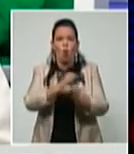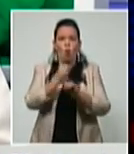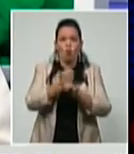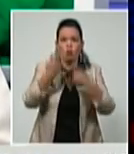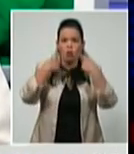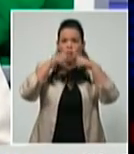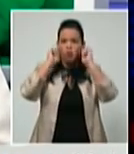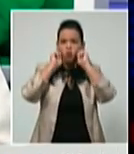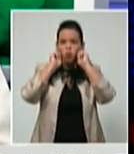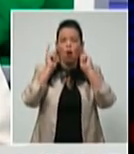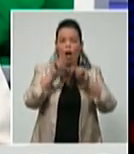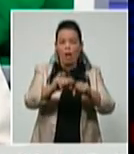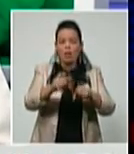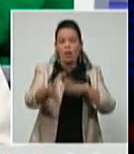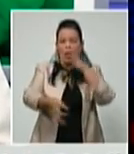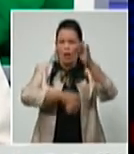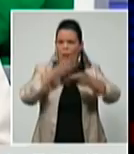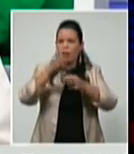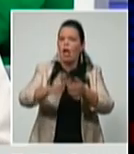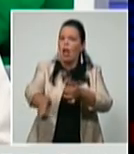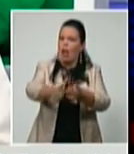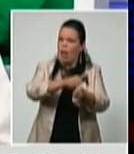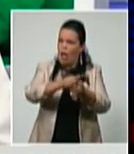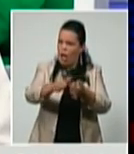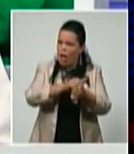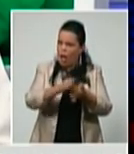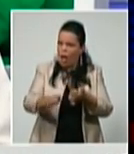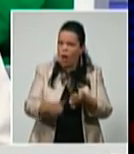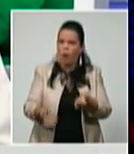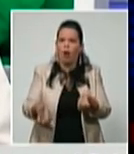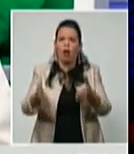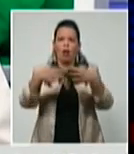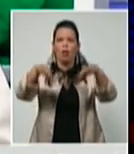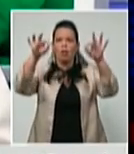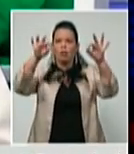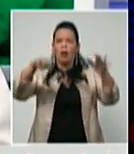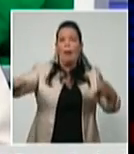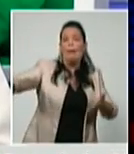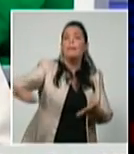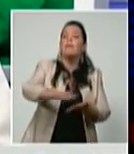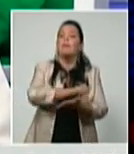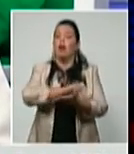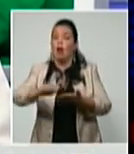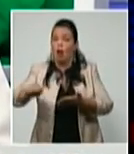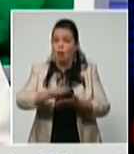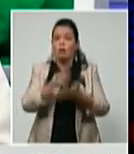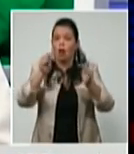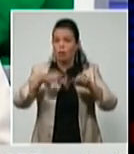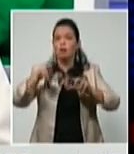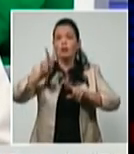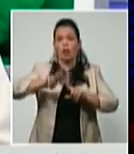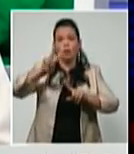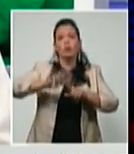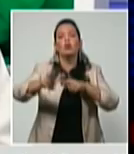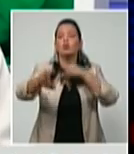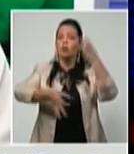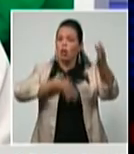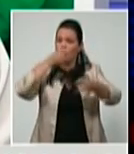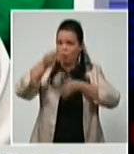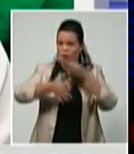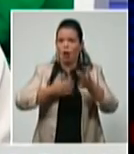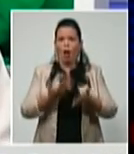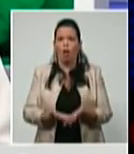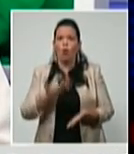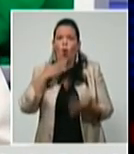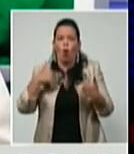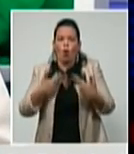nuestra se explicaba cómo se lava un nasobuco, cómo se plancha después con una plancha bastante caliente. El hipoclorito también. El hipoclorito